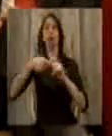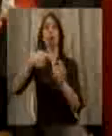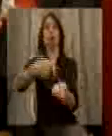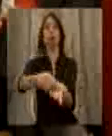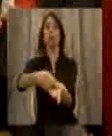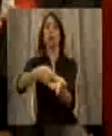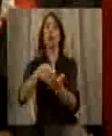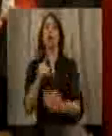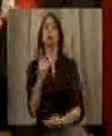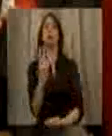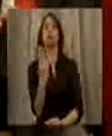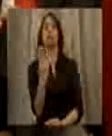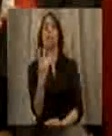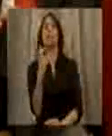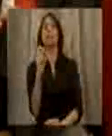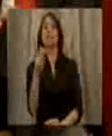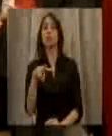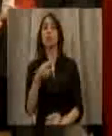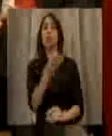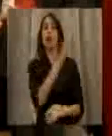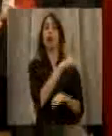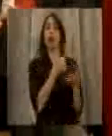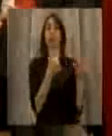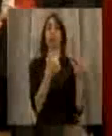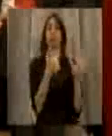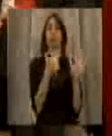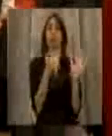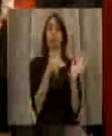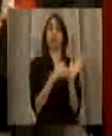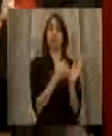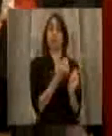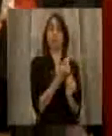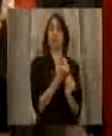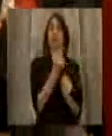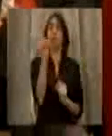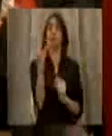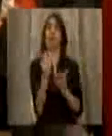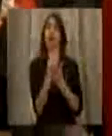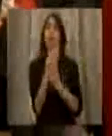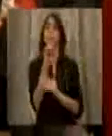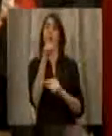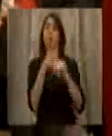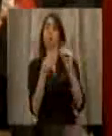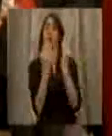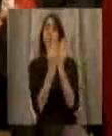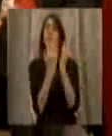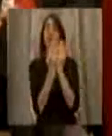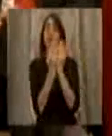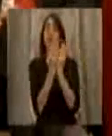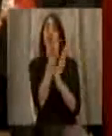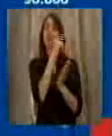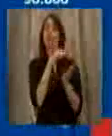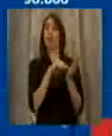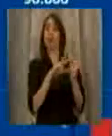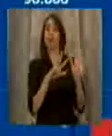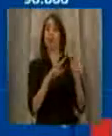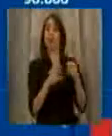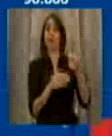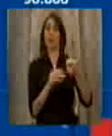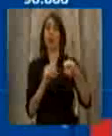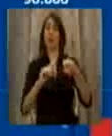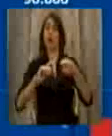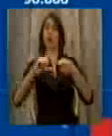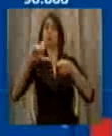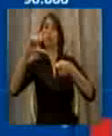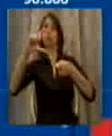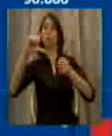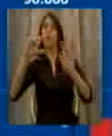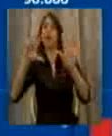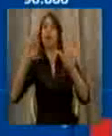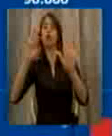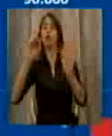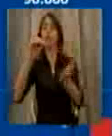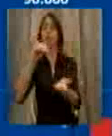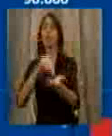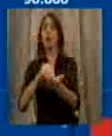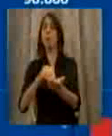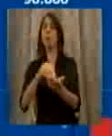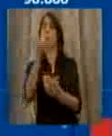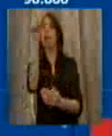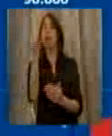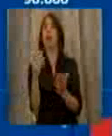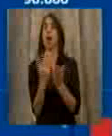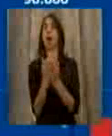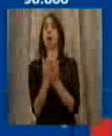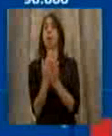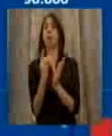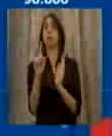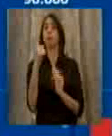desde 60 mil pesos a un alumno de primero medio en el año 2009 a 90 mil pesos a un alumno